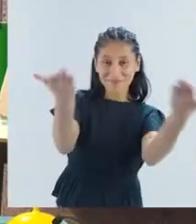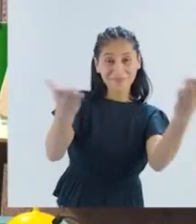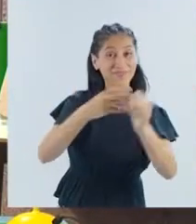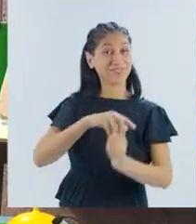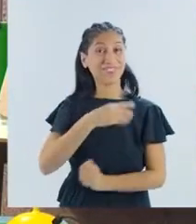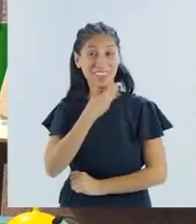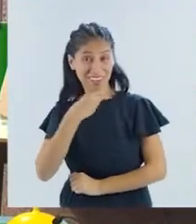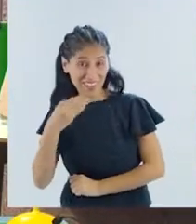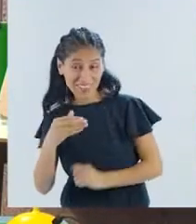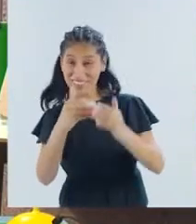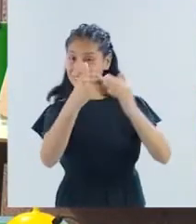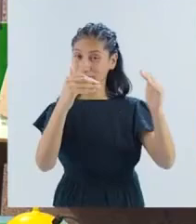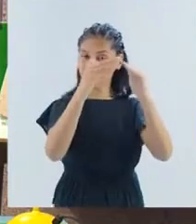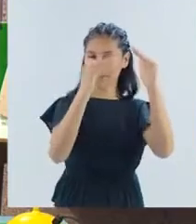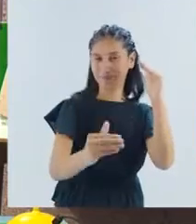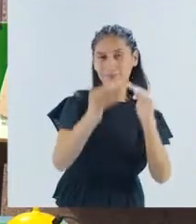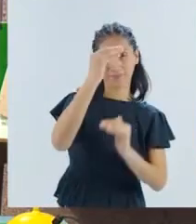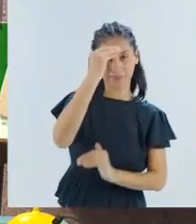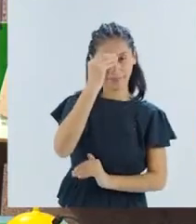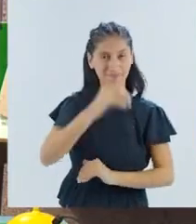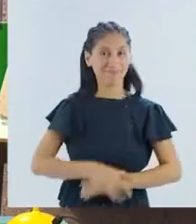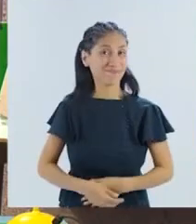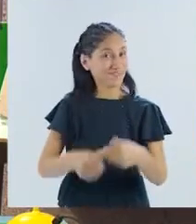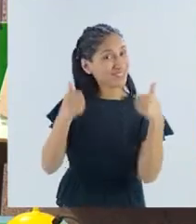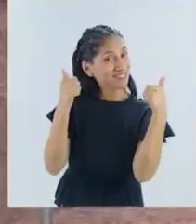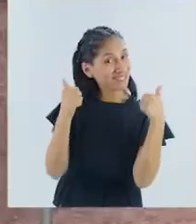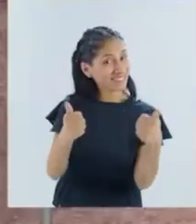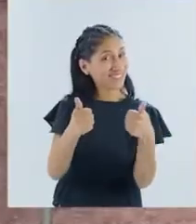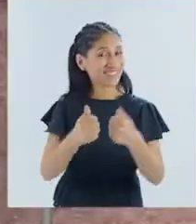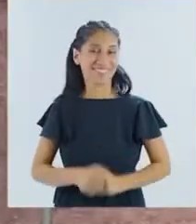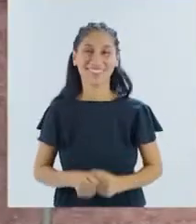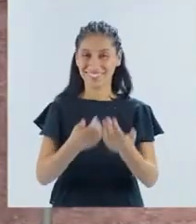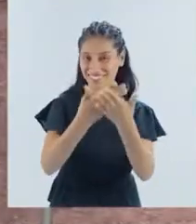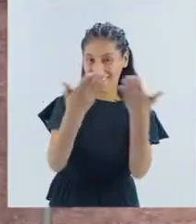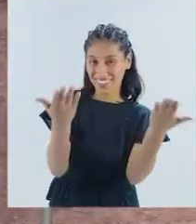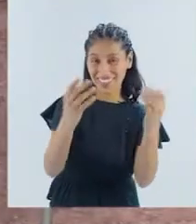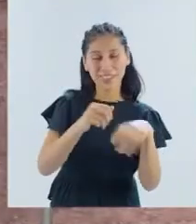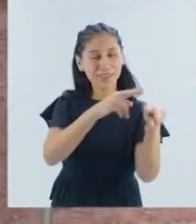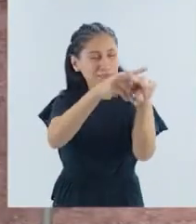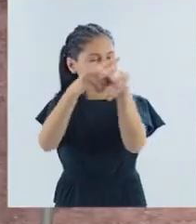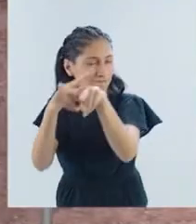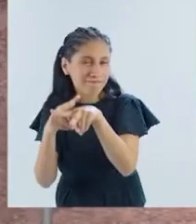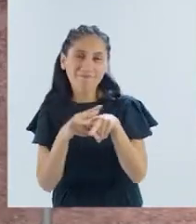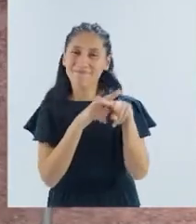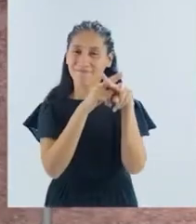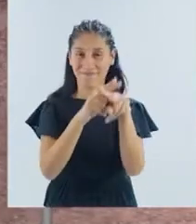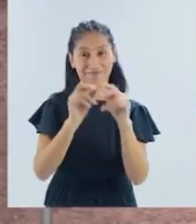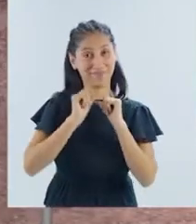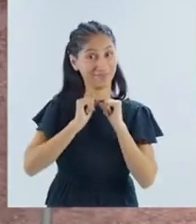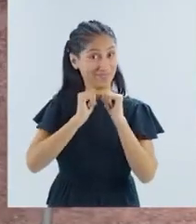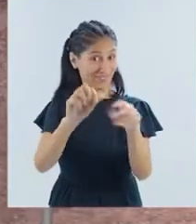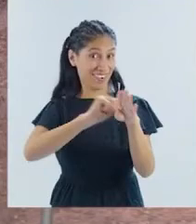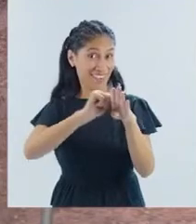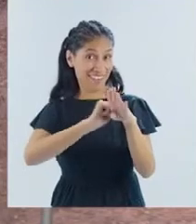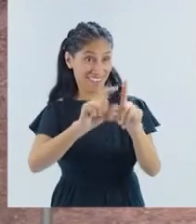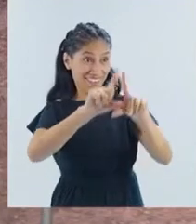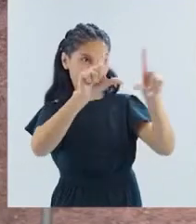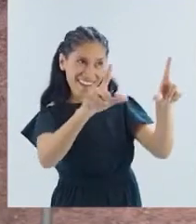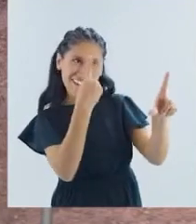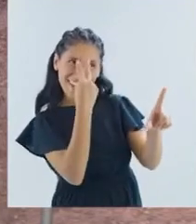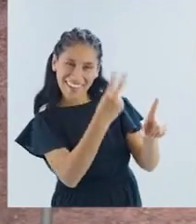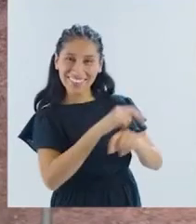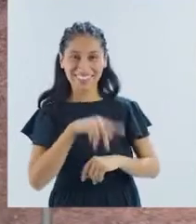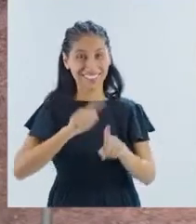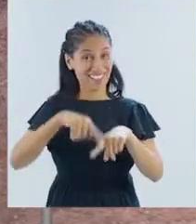a todas las chicas y chicos de la Pre Aprendo en Casa. Muy bien, chicas y chicos, cuídense mucho y sigan